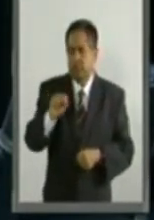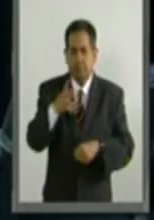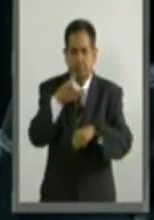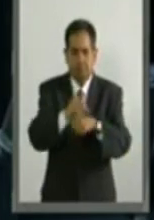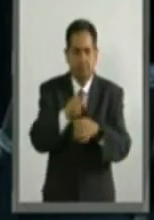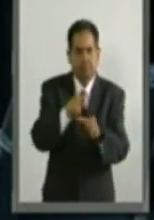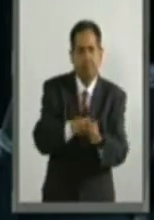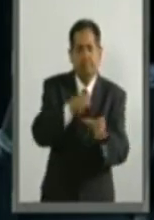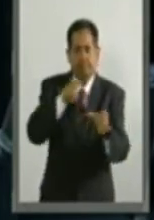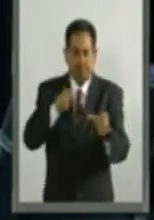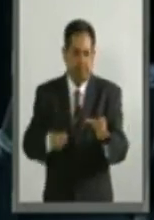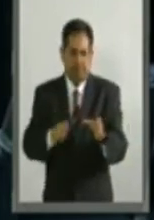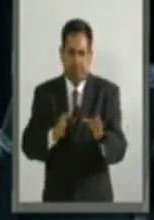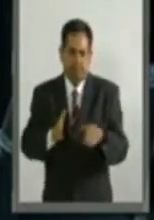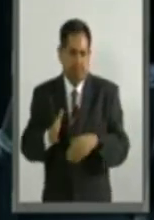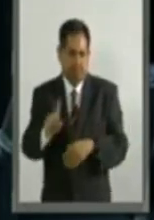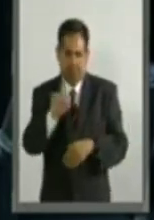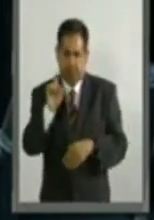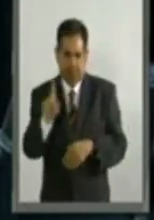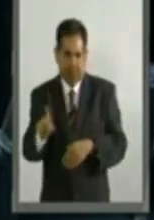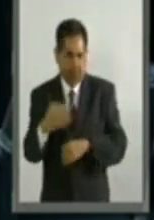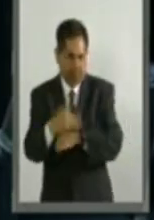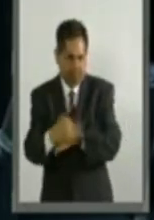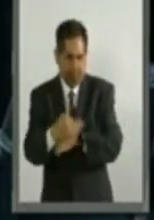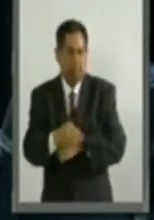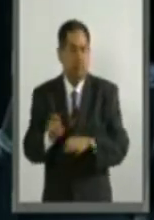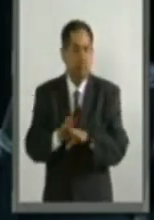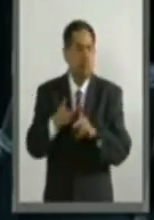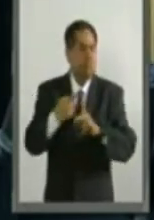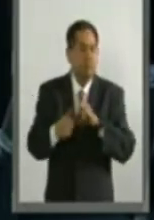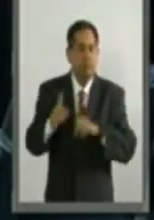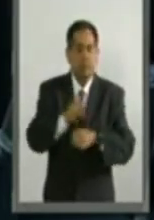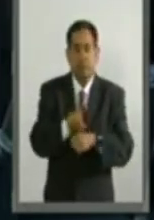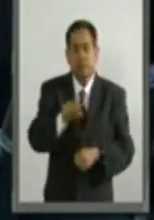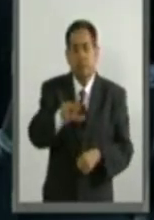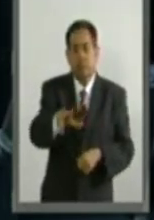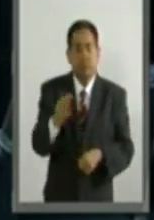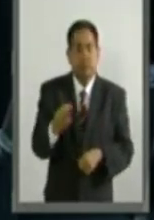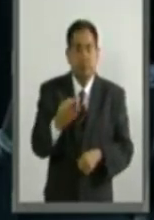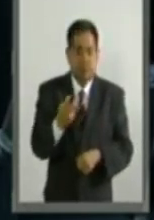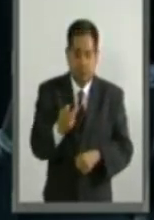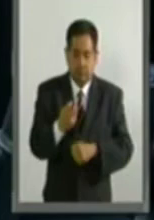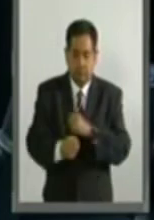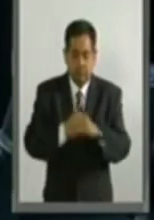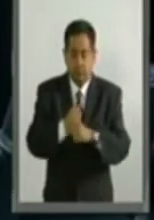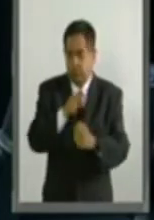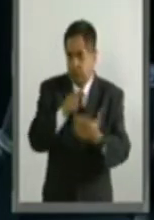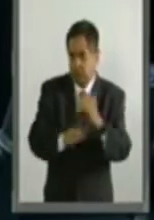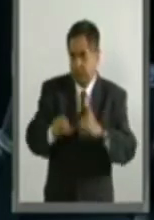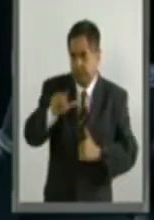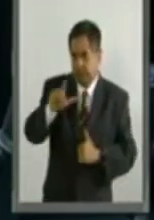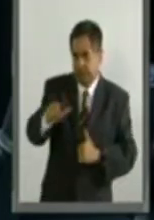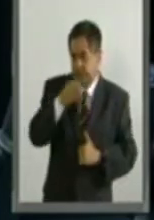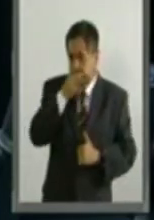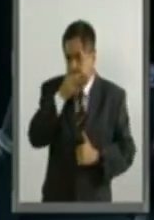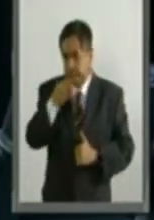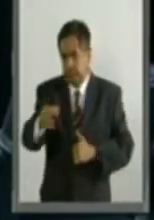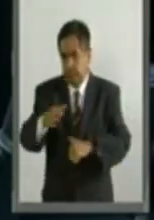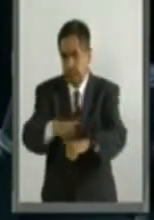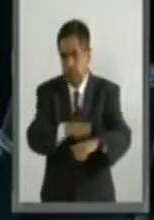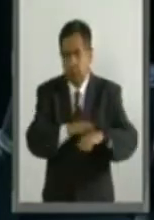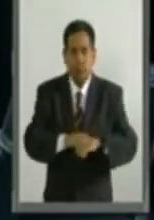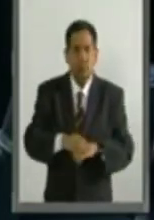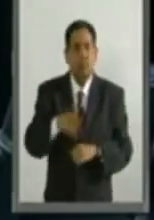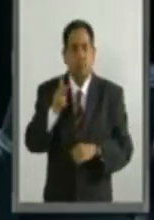funciones legislativas por tiempo indefinido a partir del 28 de febrero de 2017. Comuníquese, no